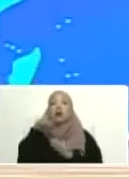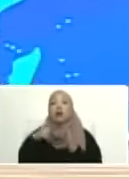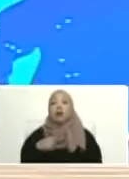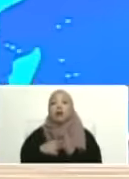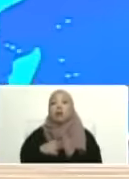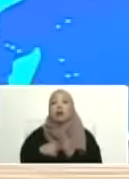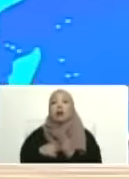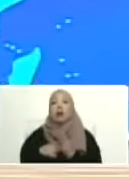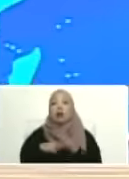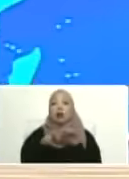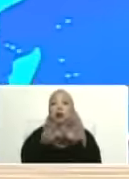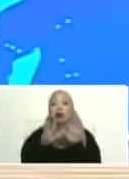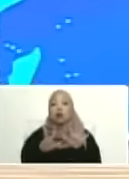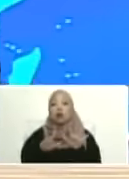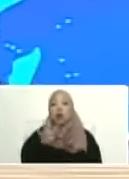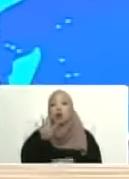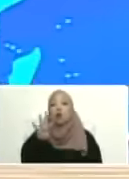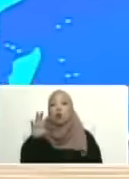1840. No los quiero